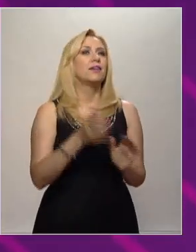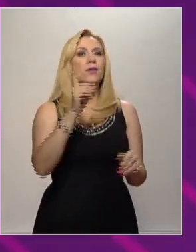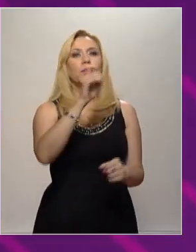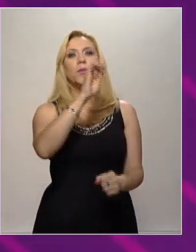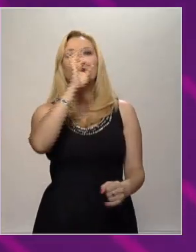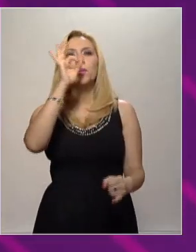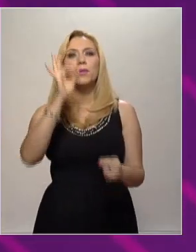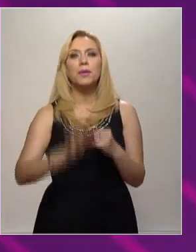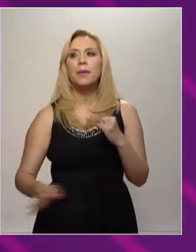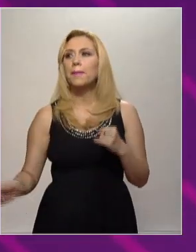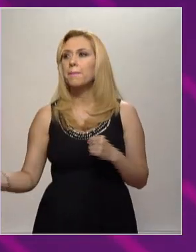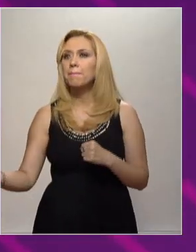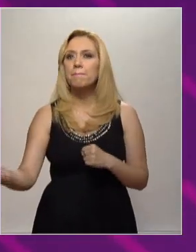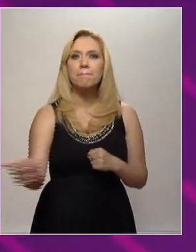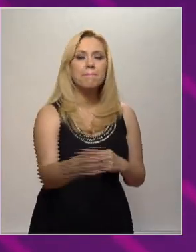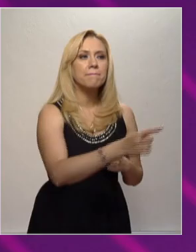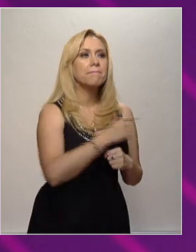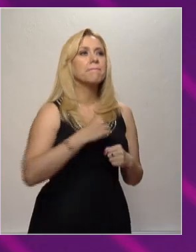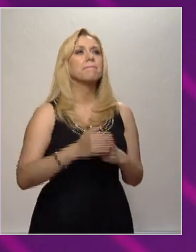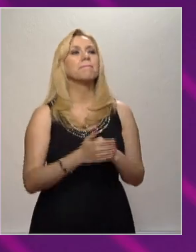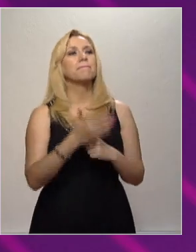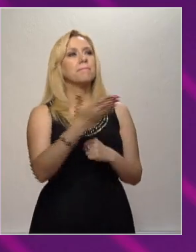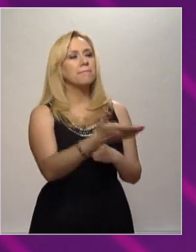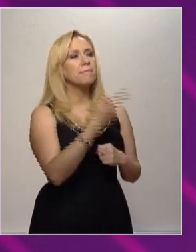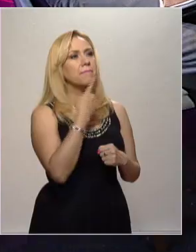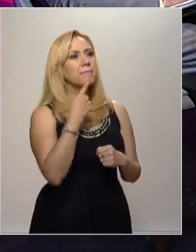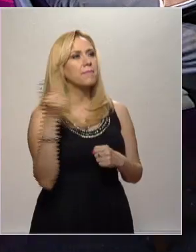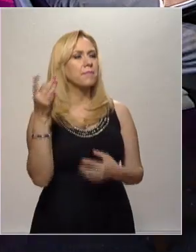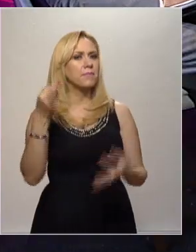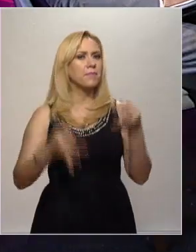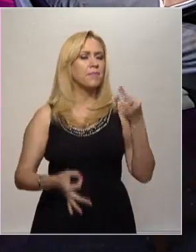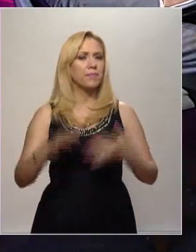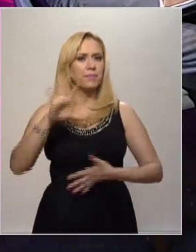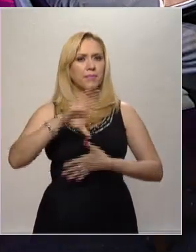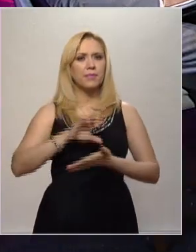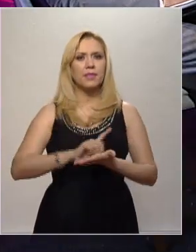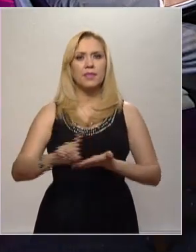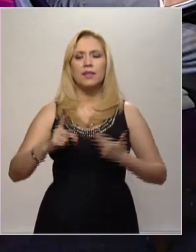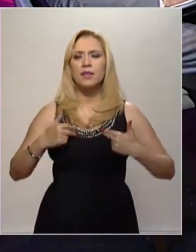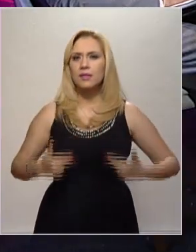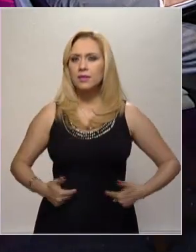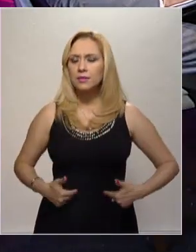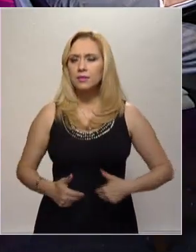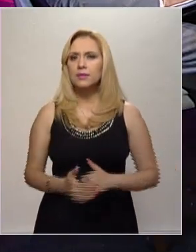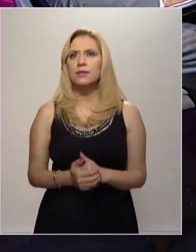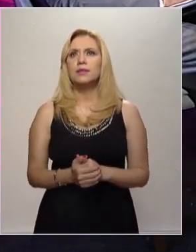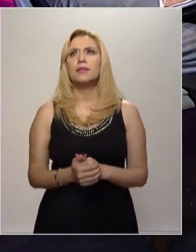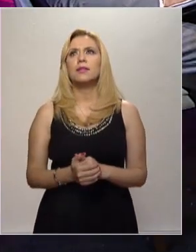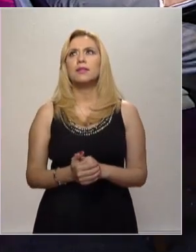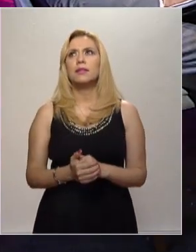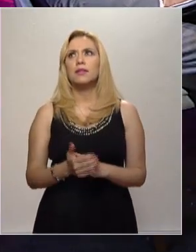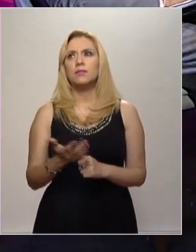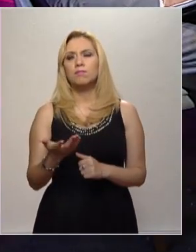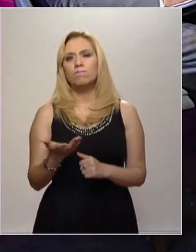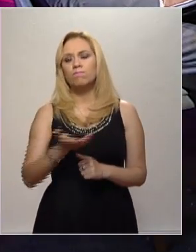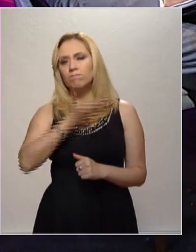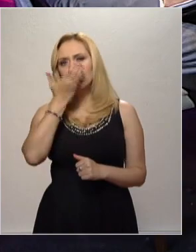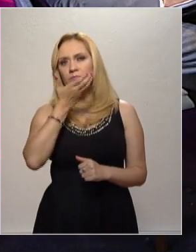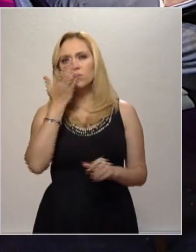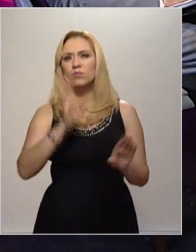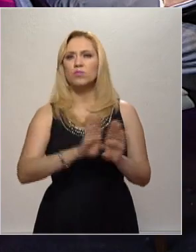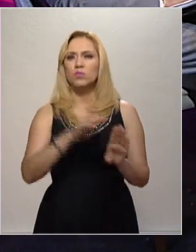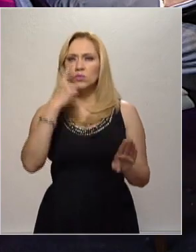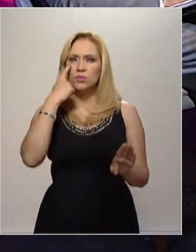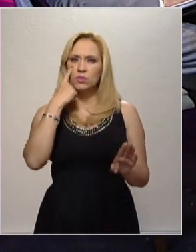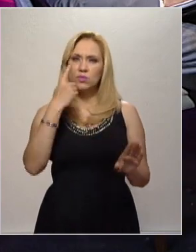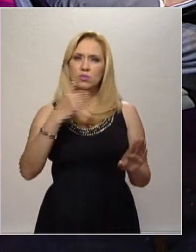última ronda de preguntas. Samir, algo ha dicho ya la Corte Interamericana de Derechos Humanos sobre prácticas de violencia